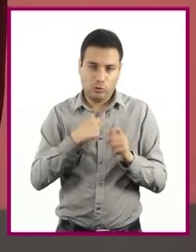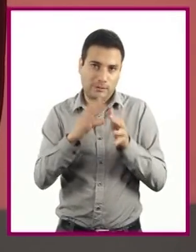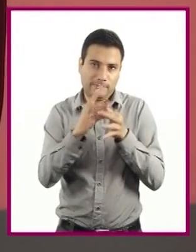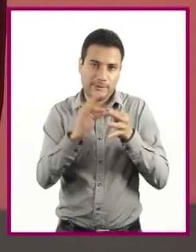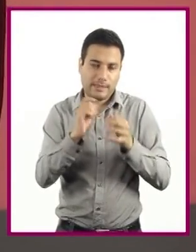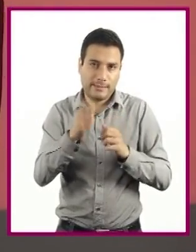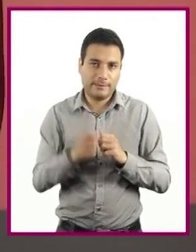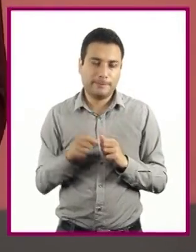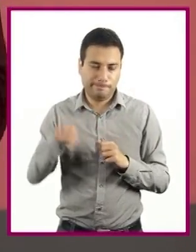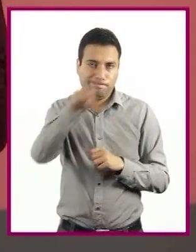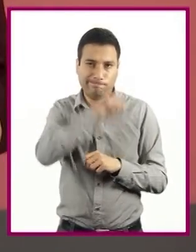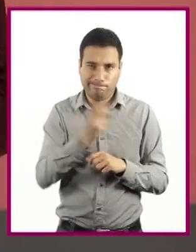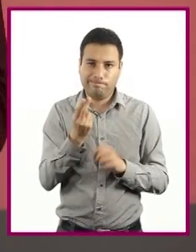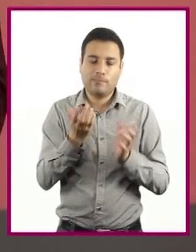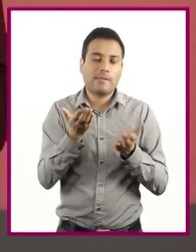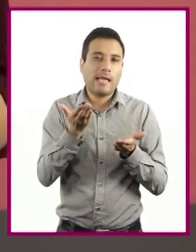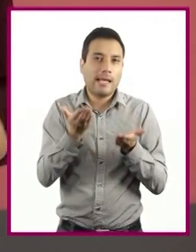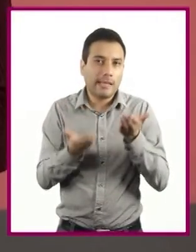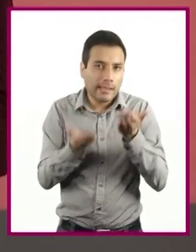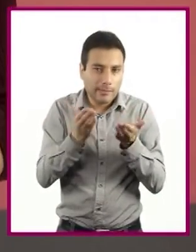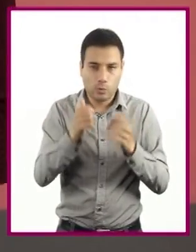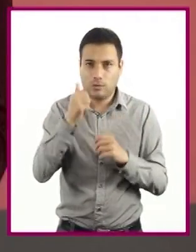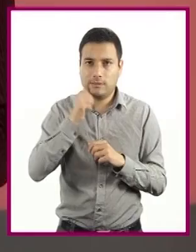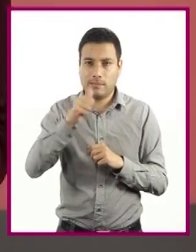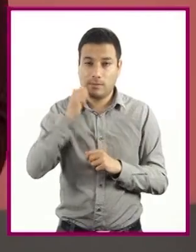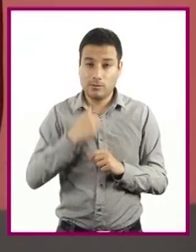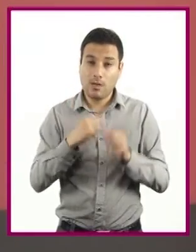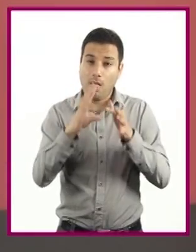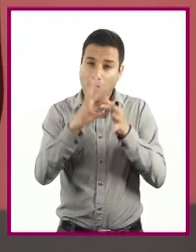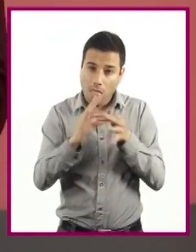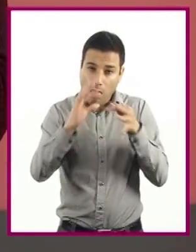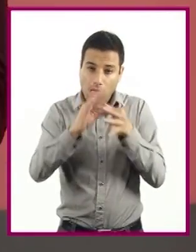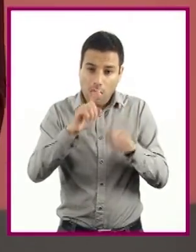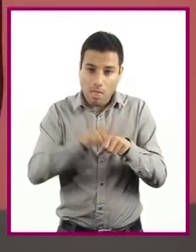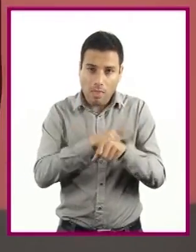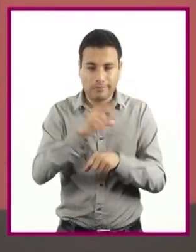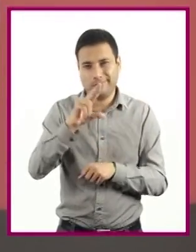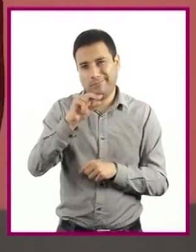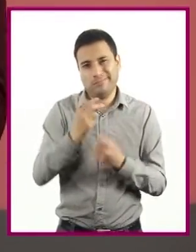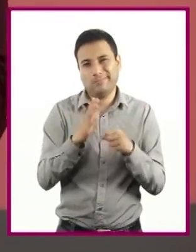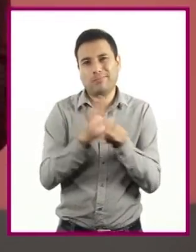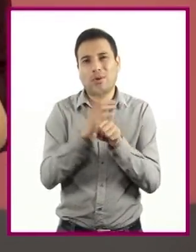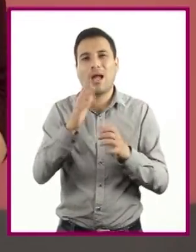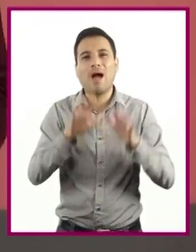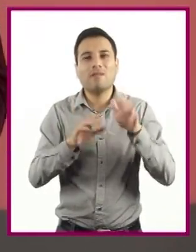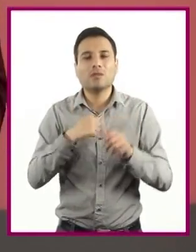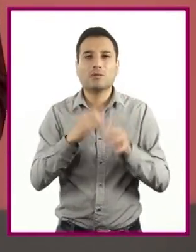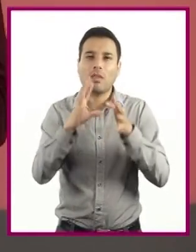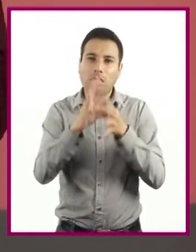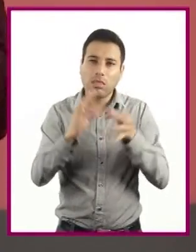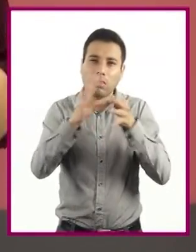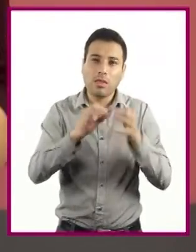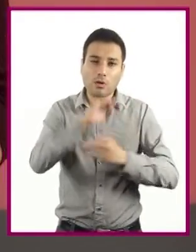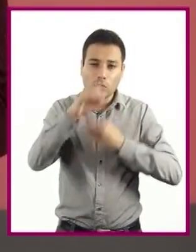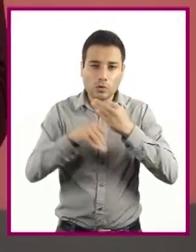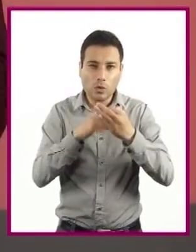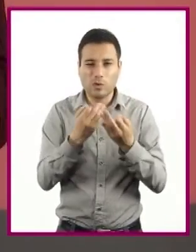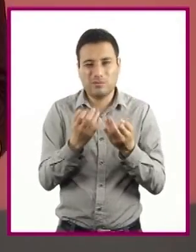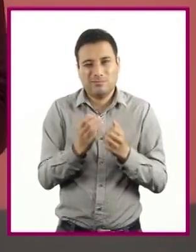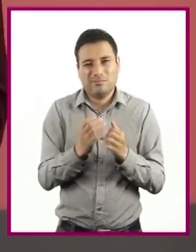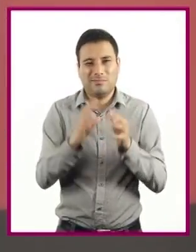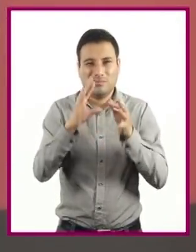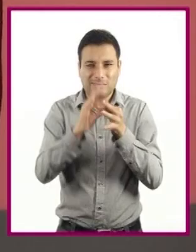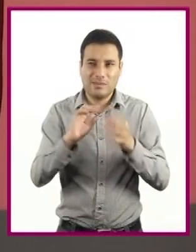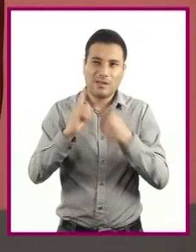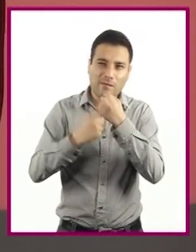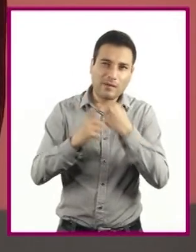hay que buscar el balance y no extenderse demasiado en las explicaciones, porque muchas veces explicar todo el trasfondo de